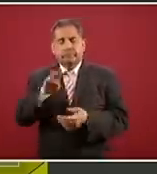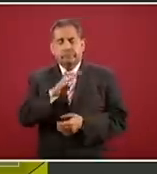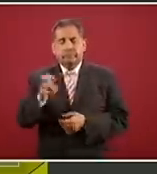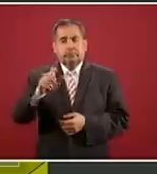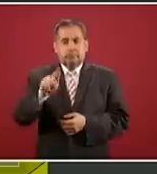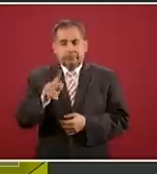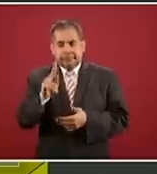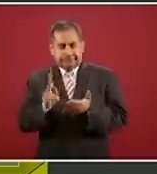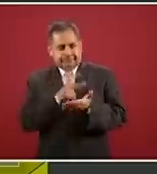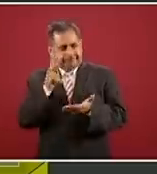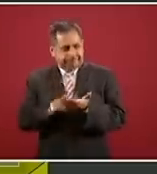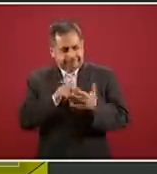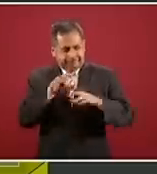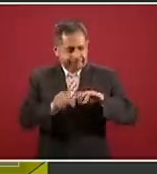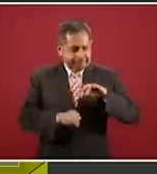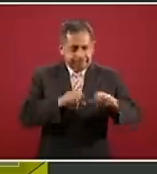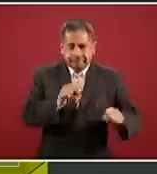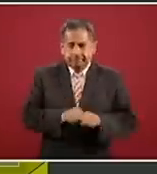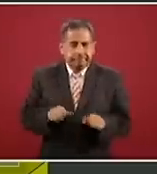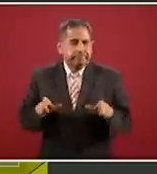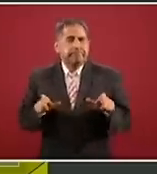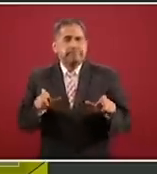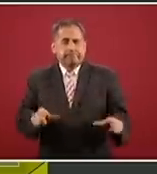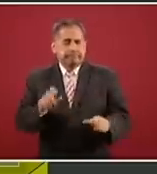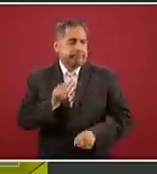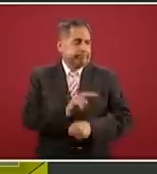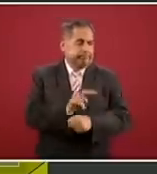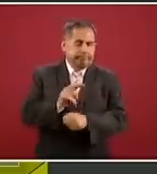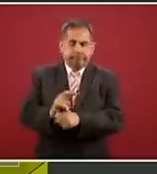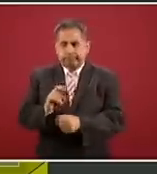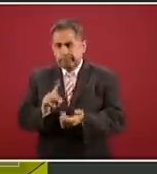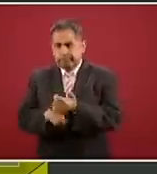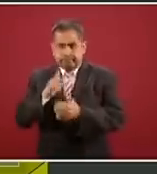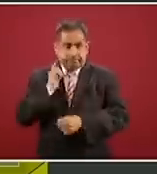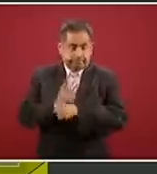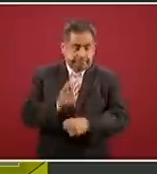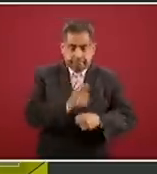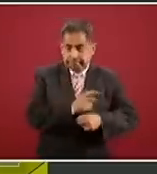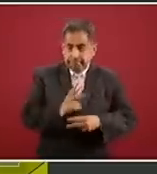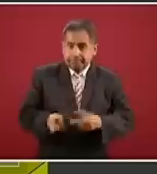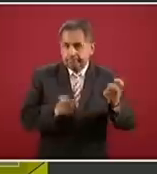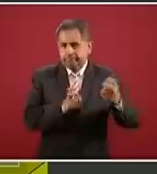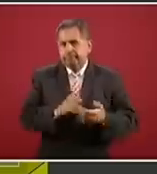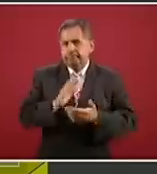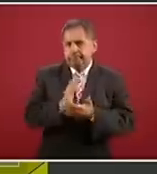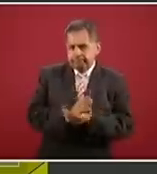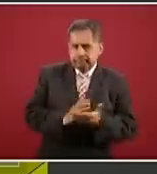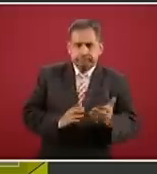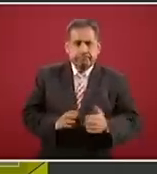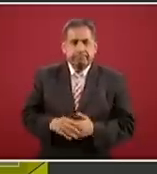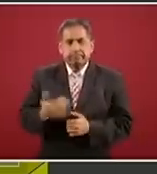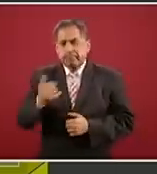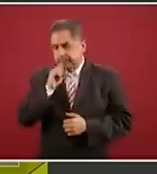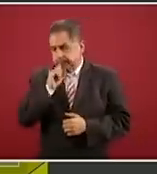3,470 eventos en los cuales se ha estado o se detectó ese robo de hidrocarburos